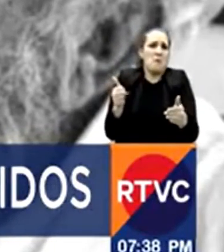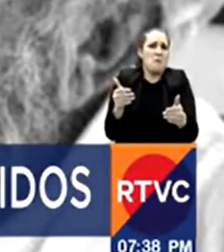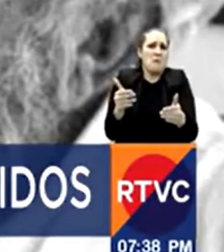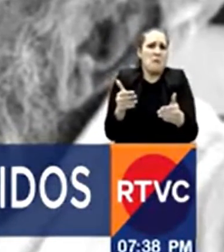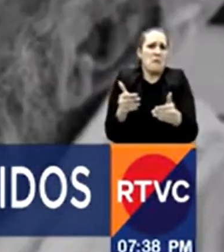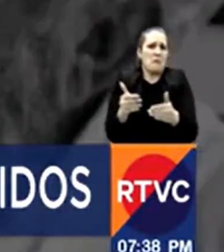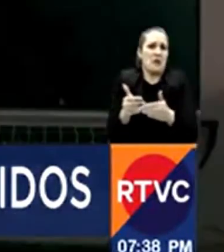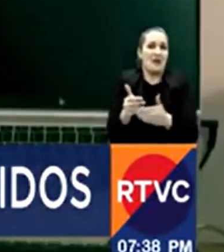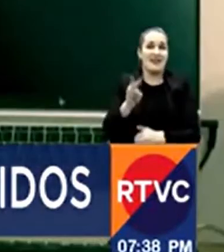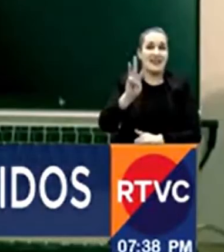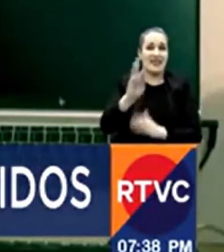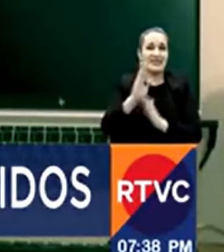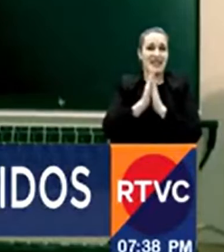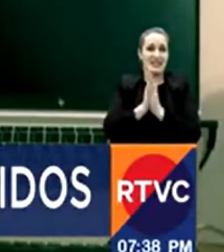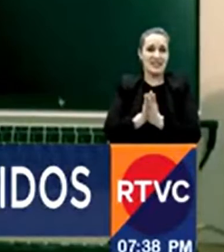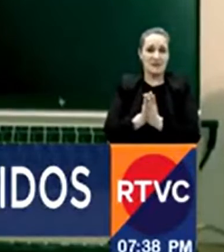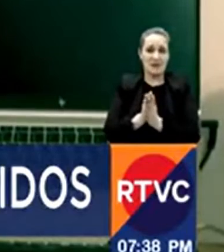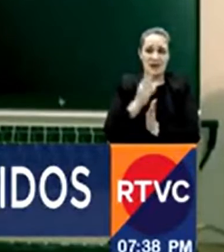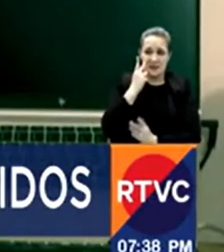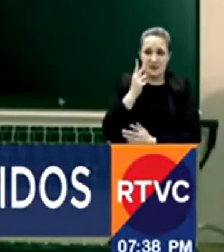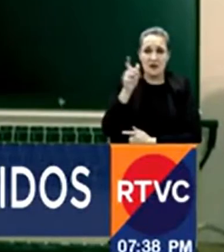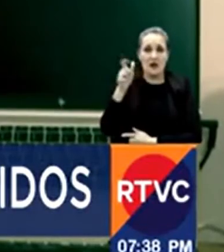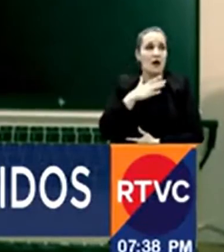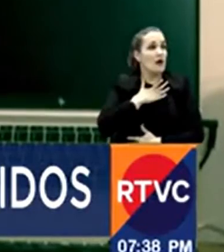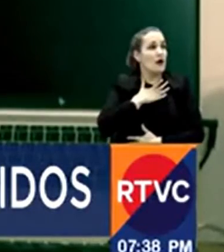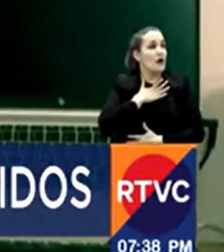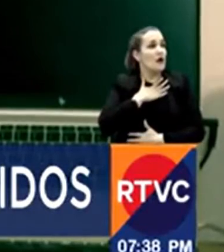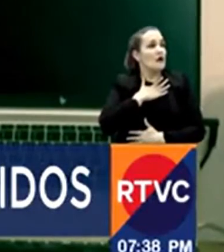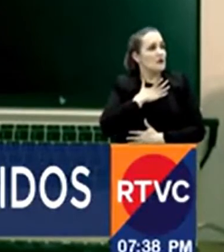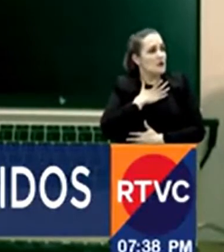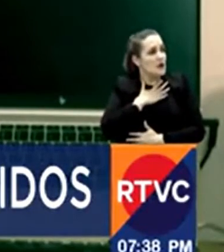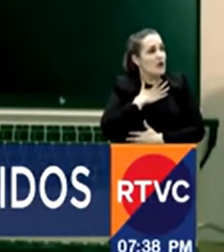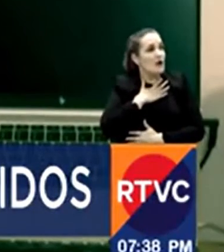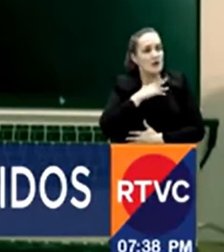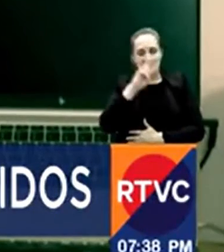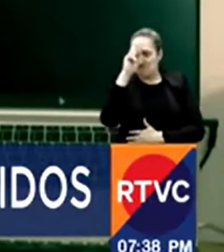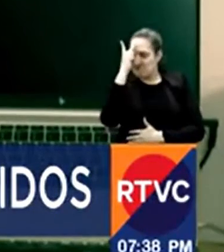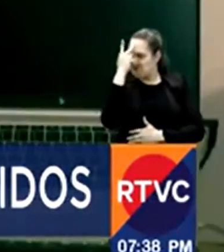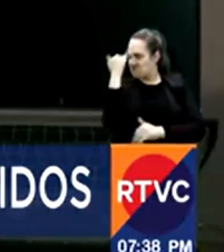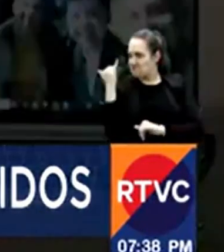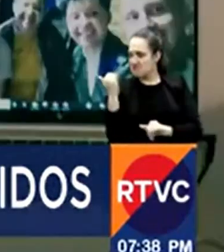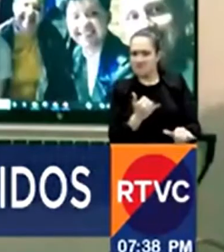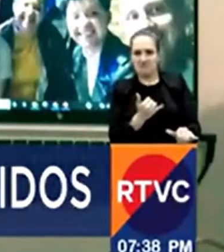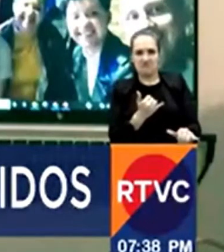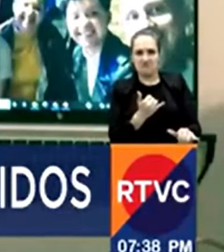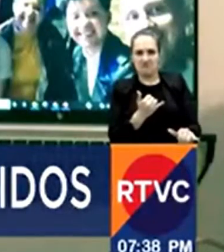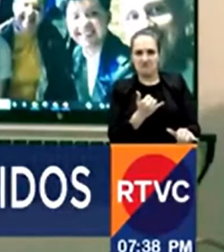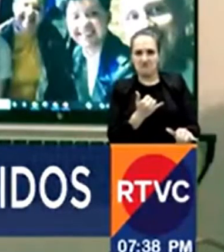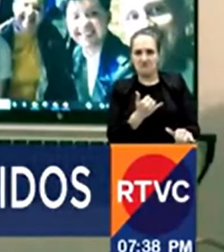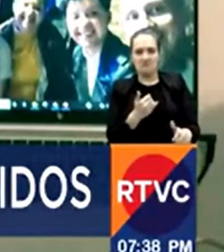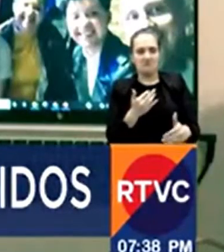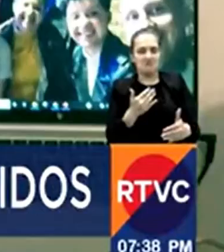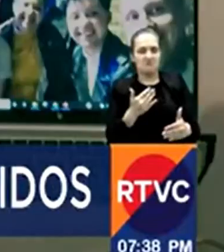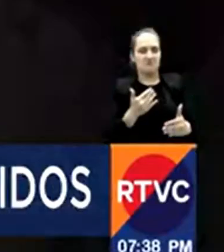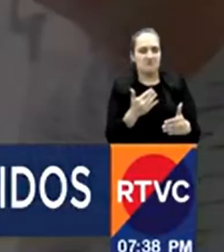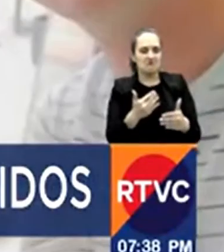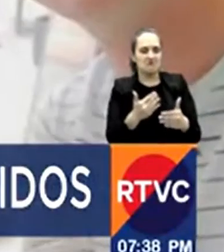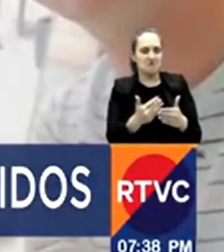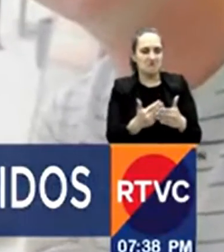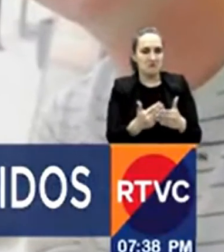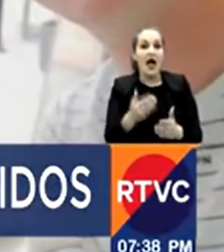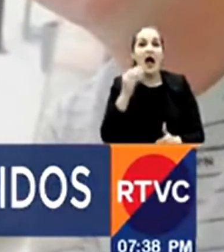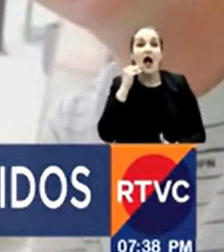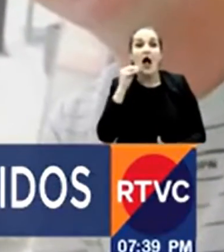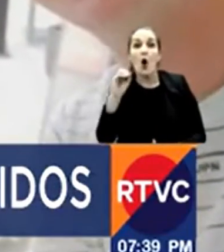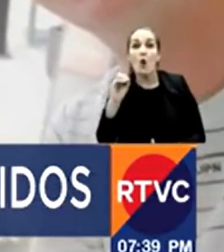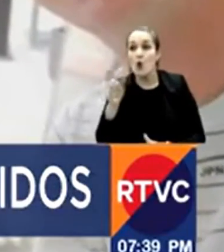veíamos que estaba sufriendo. O sea, ya no, él estaba completamente inconsciente. 10 días después de mi abuelo, me